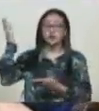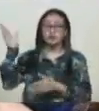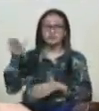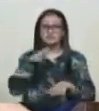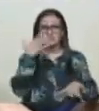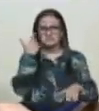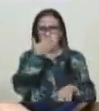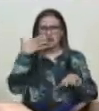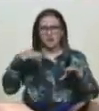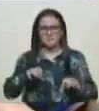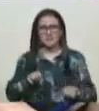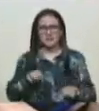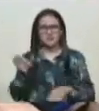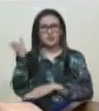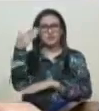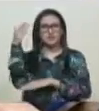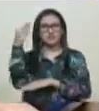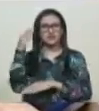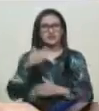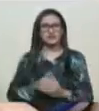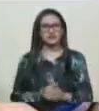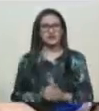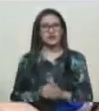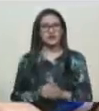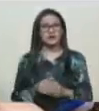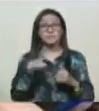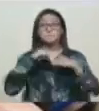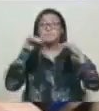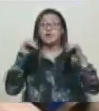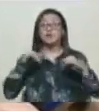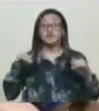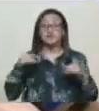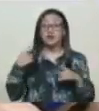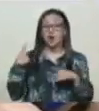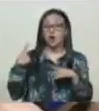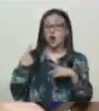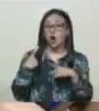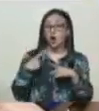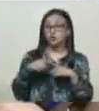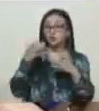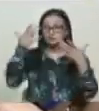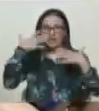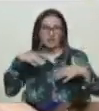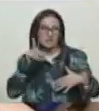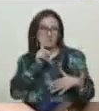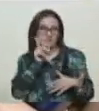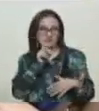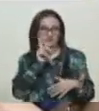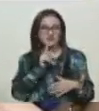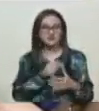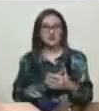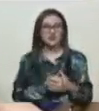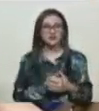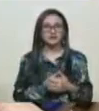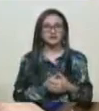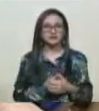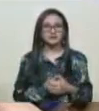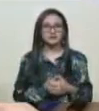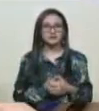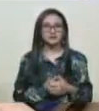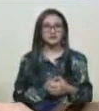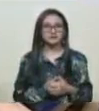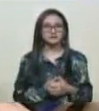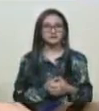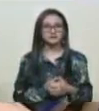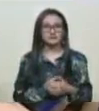Por fin alguien lo hace. Por fin alguien lo hace, porque los demás se han disfrazado de centro. No, somos de centro, no. Es